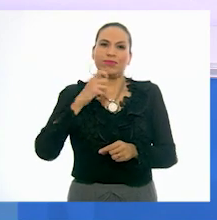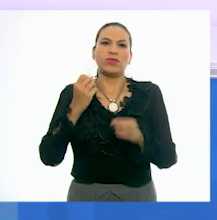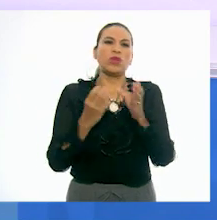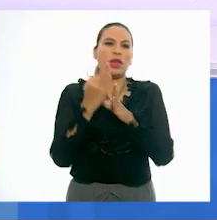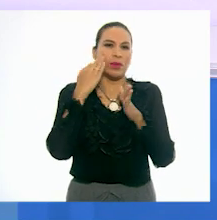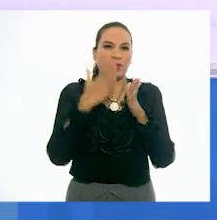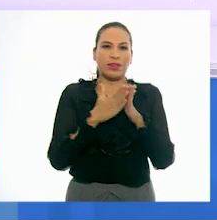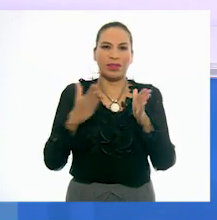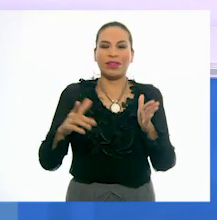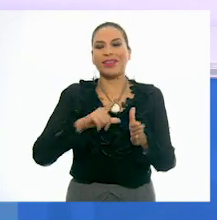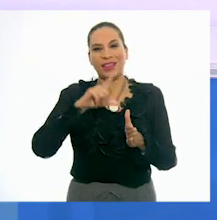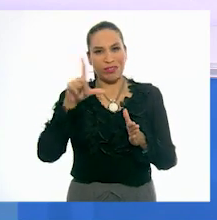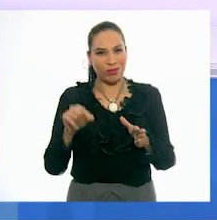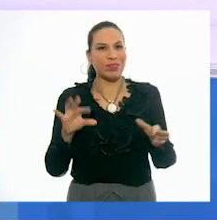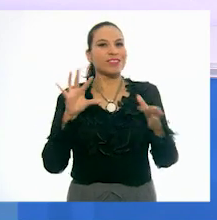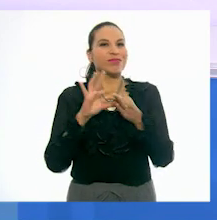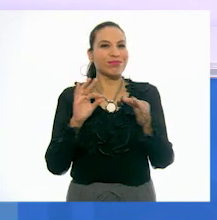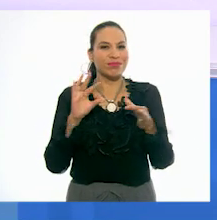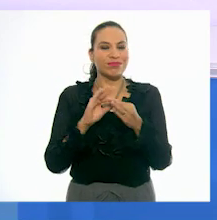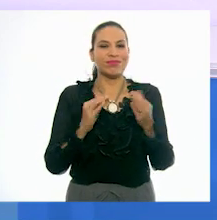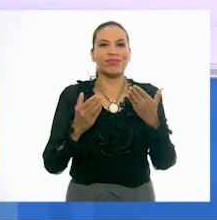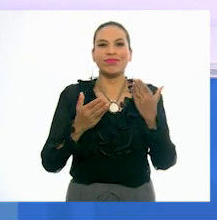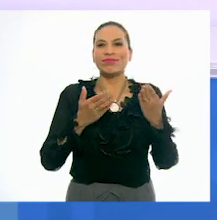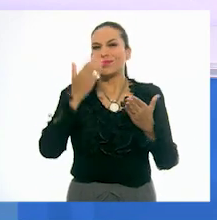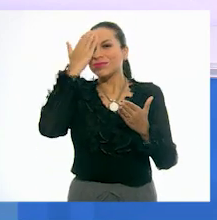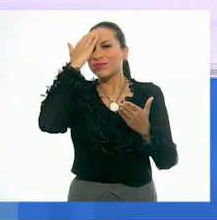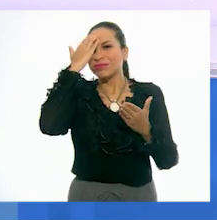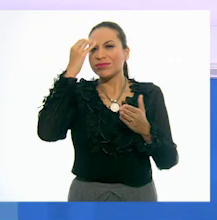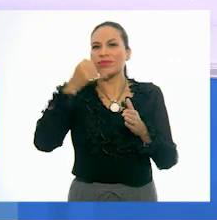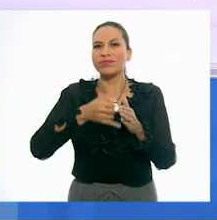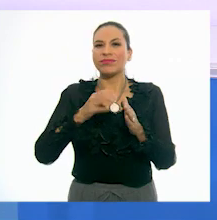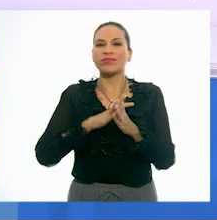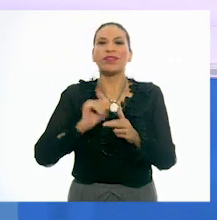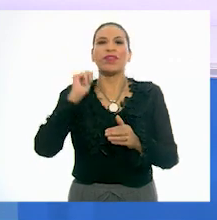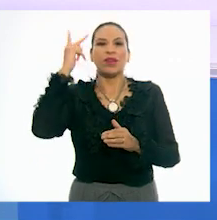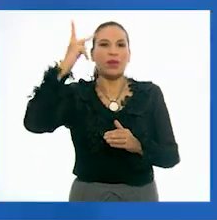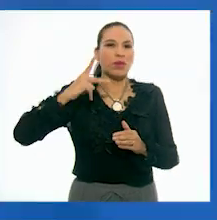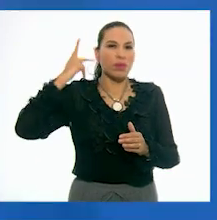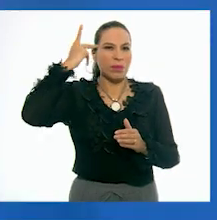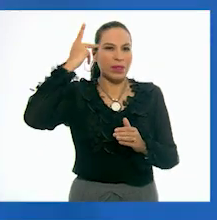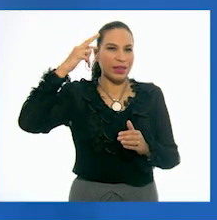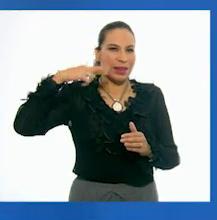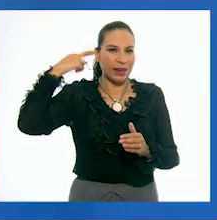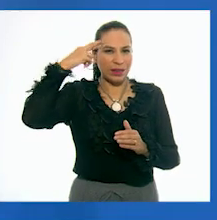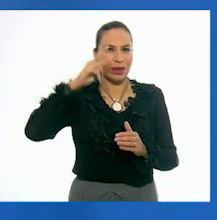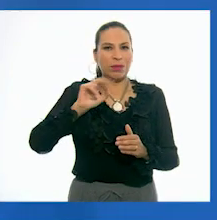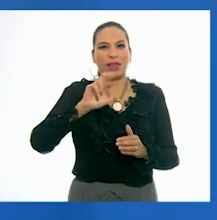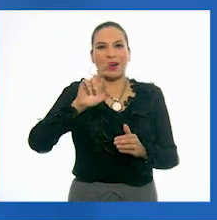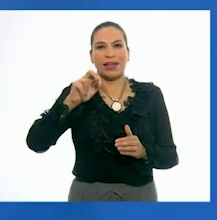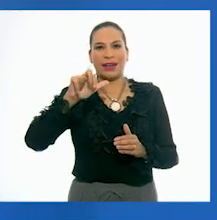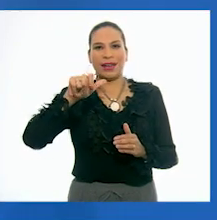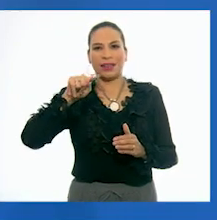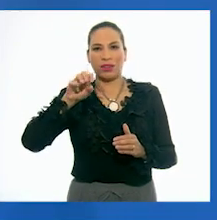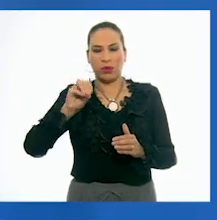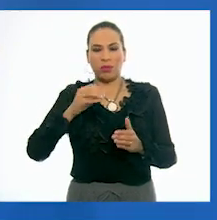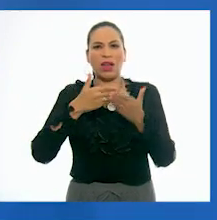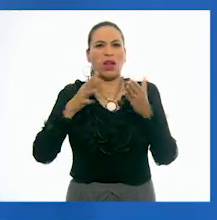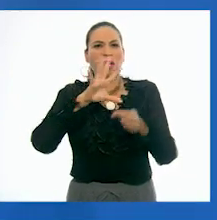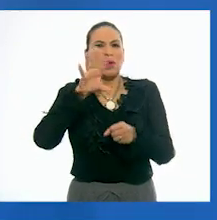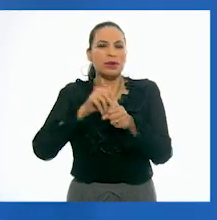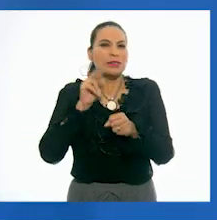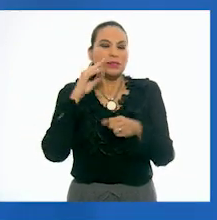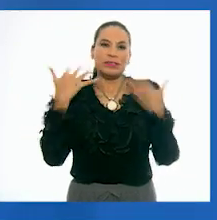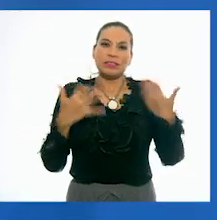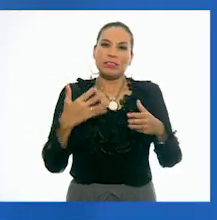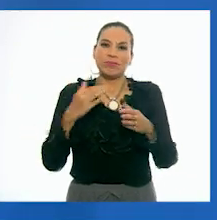nuevo periodo que posteriormente estudiaremos y conocemos como el Virreinato. Ahora ya tenemos un panorama